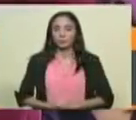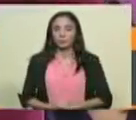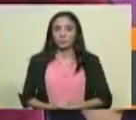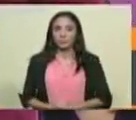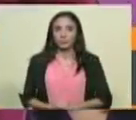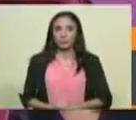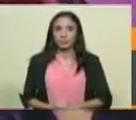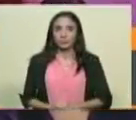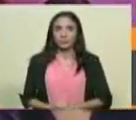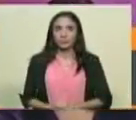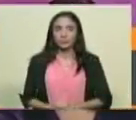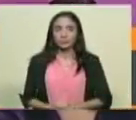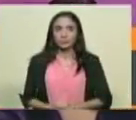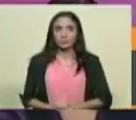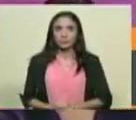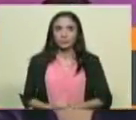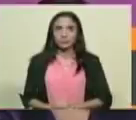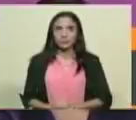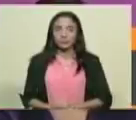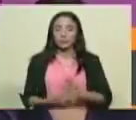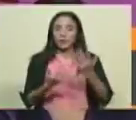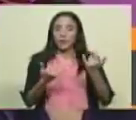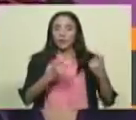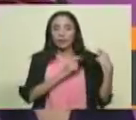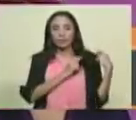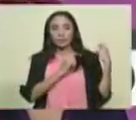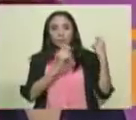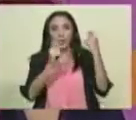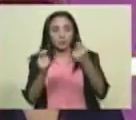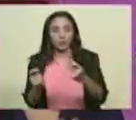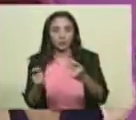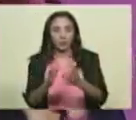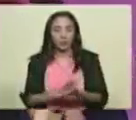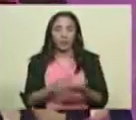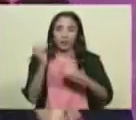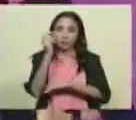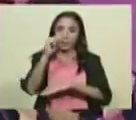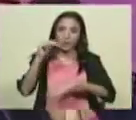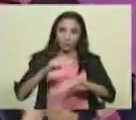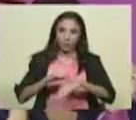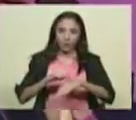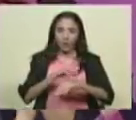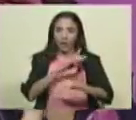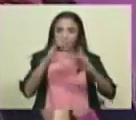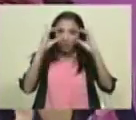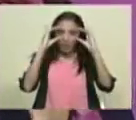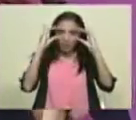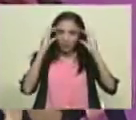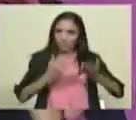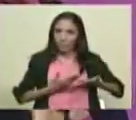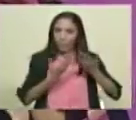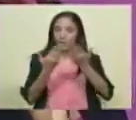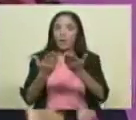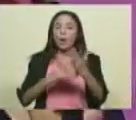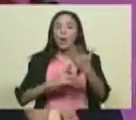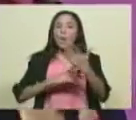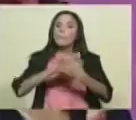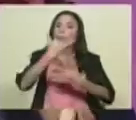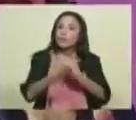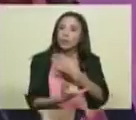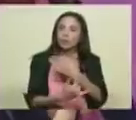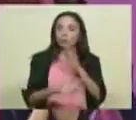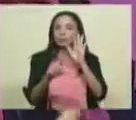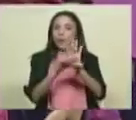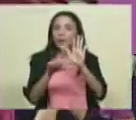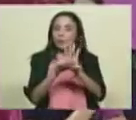revolucionario, a la presidenta de la Asamblea Nacional Constituyente el proyecto de ley de promoción